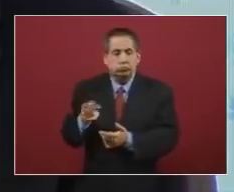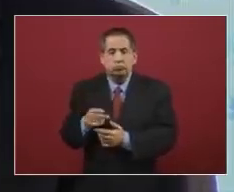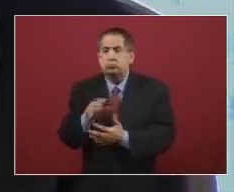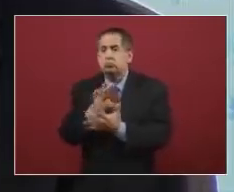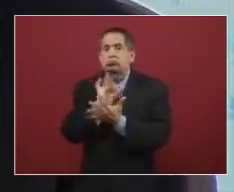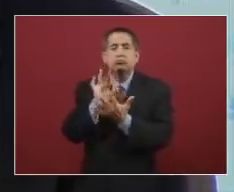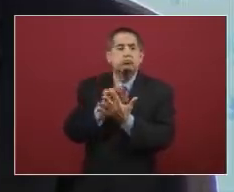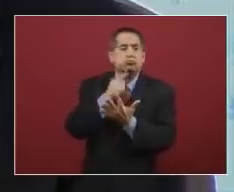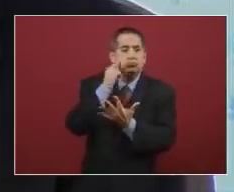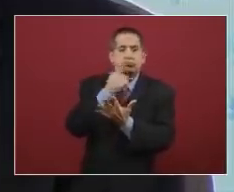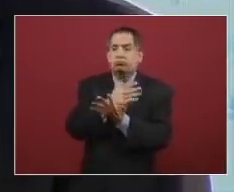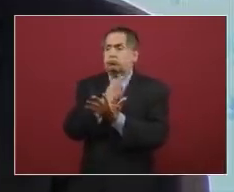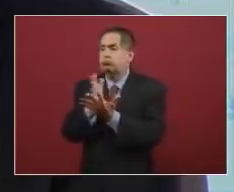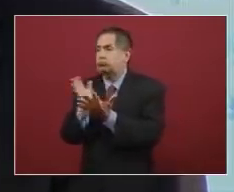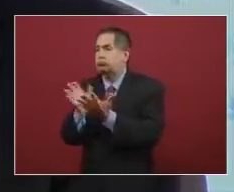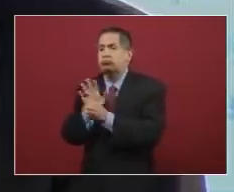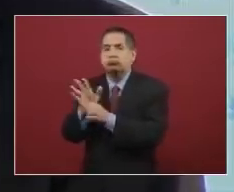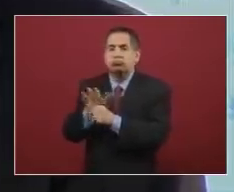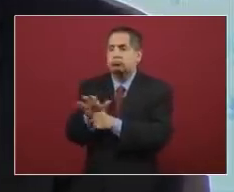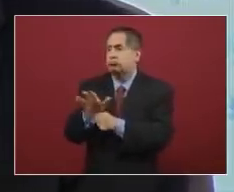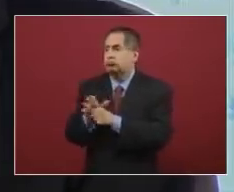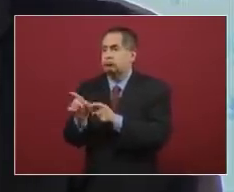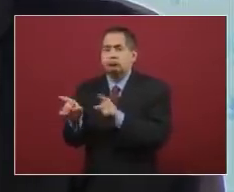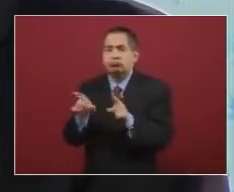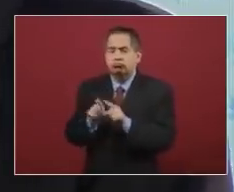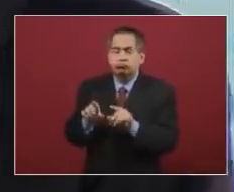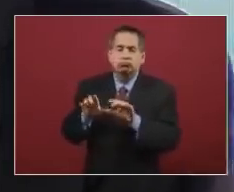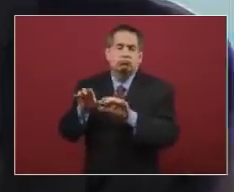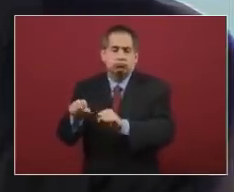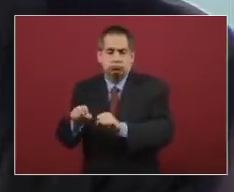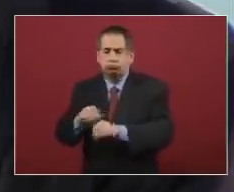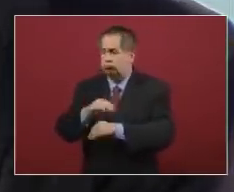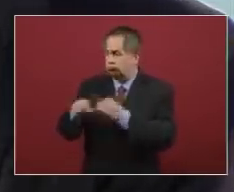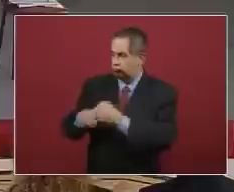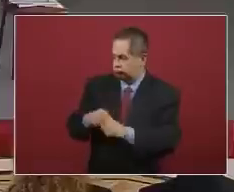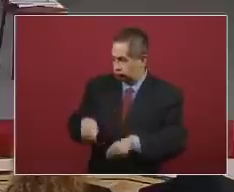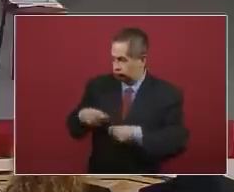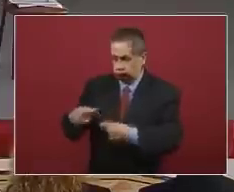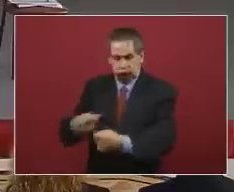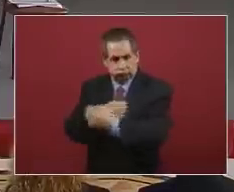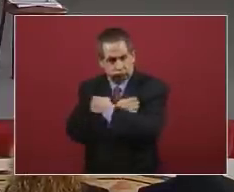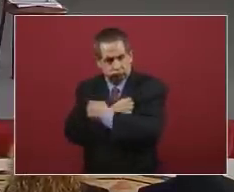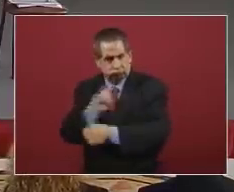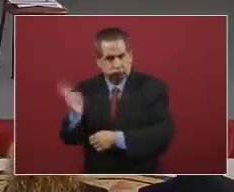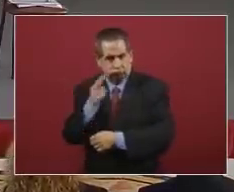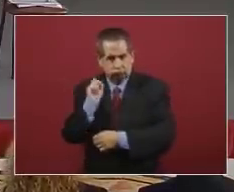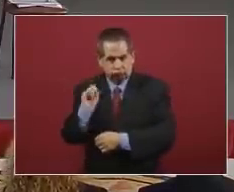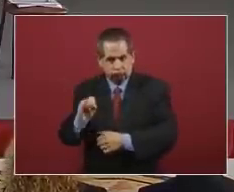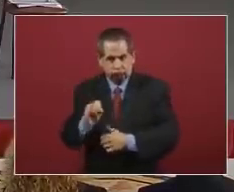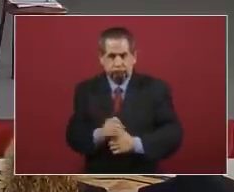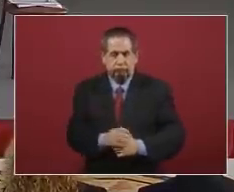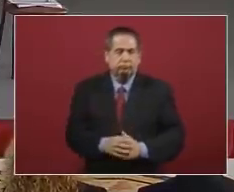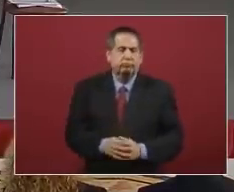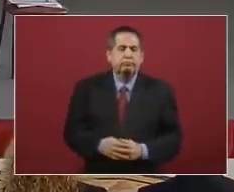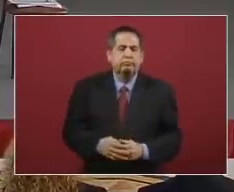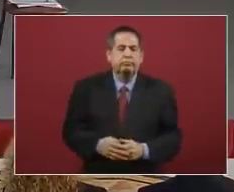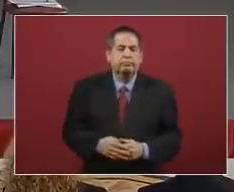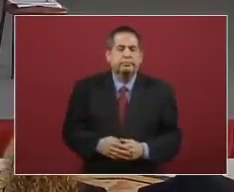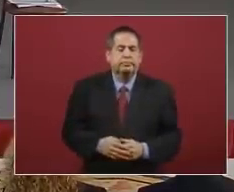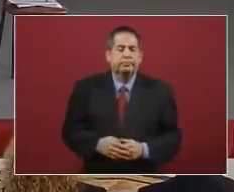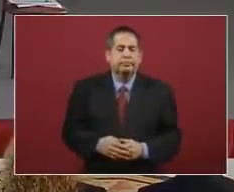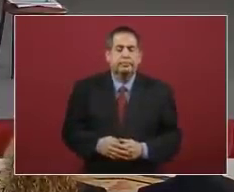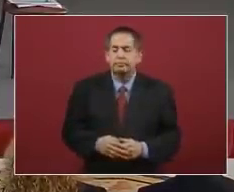opciones para que la cobertura alcance para todos. Un tema muy importante es que